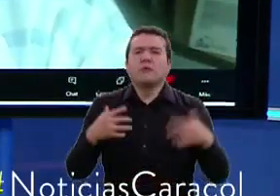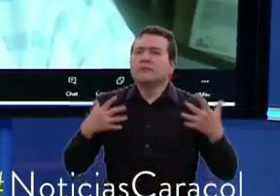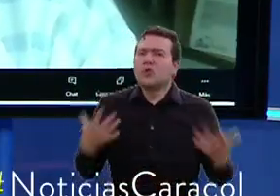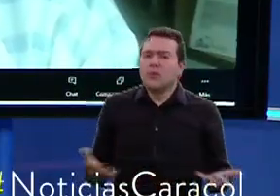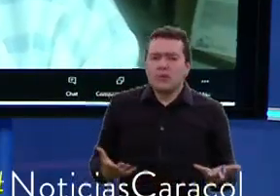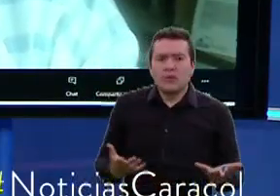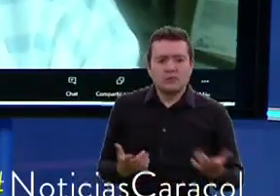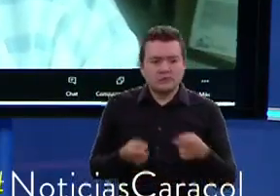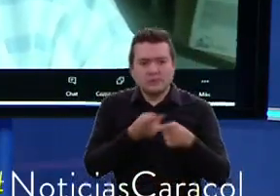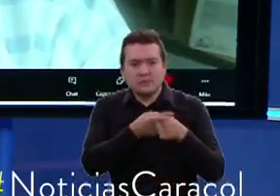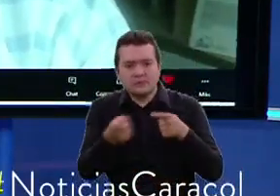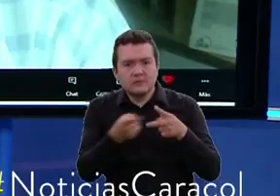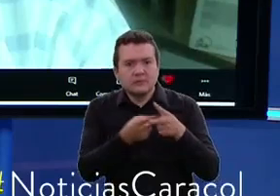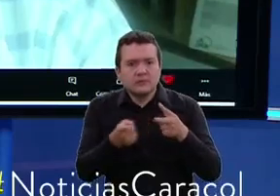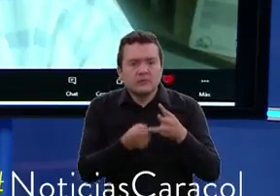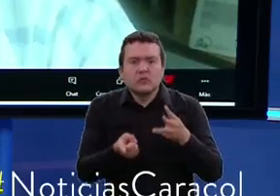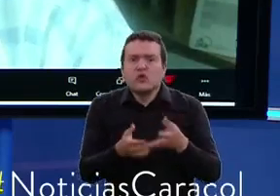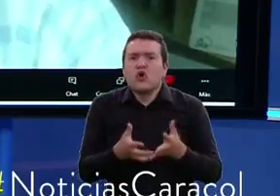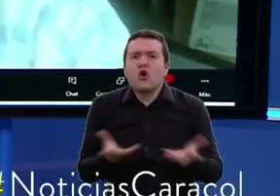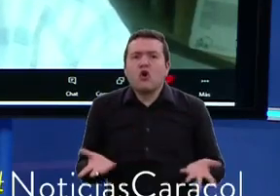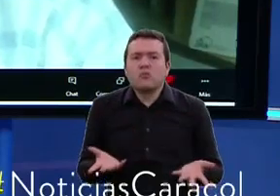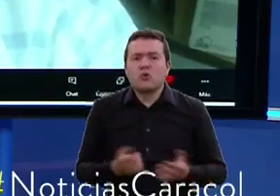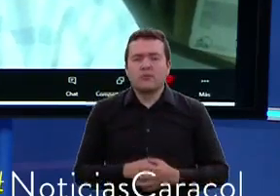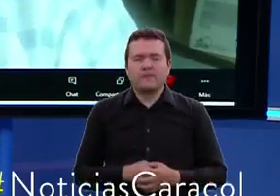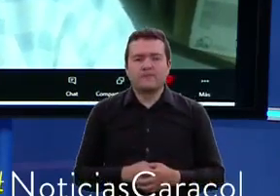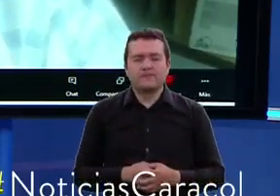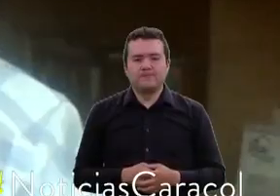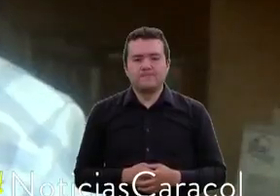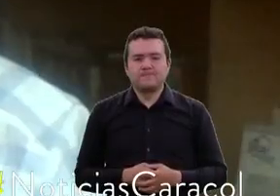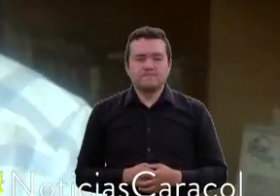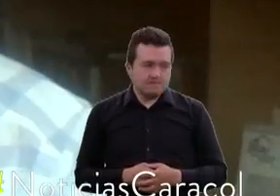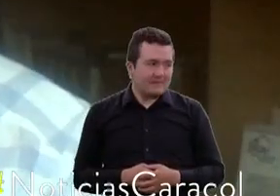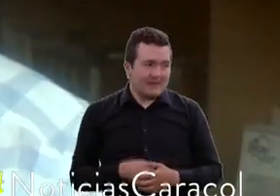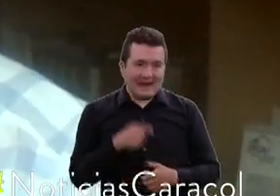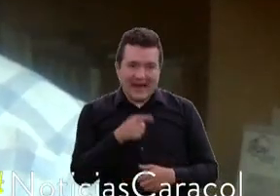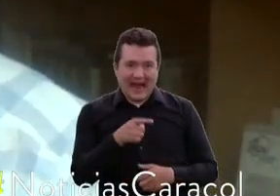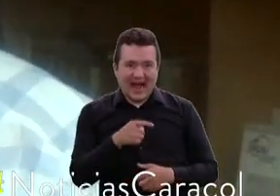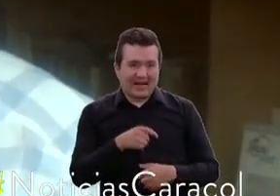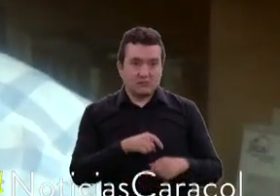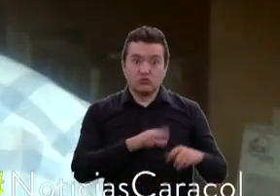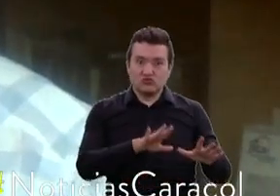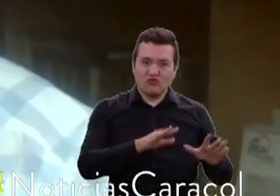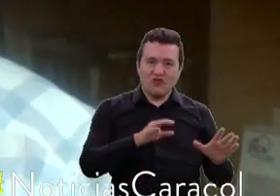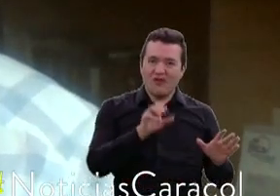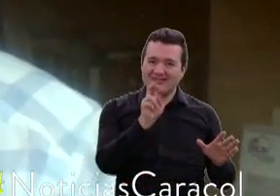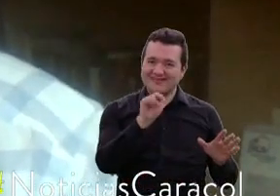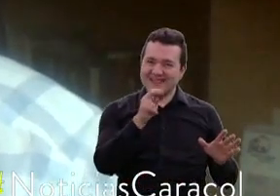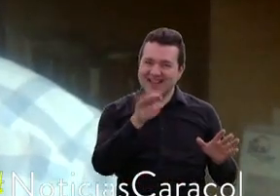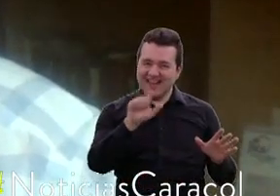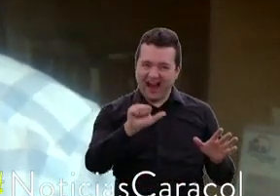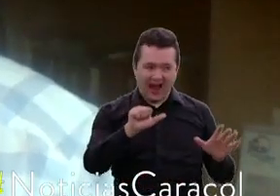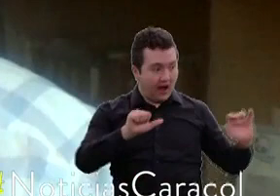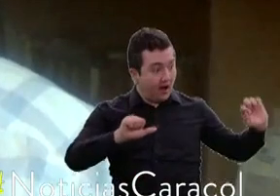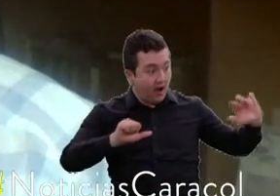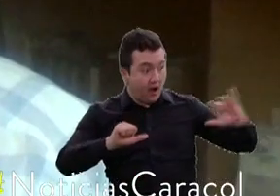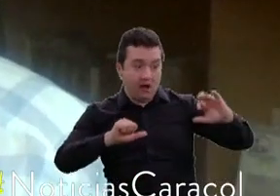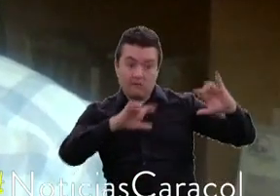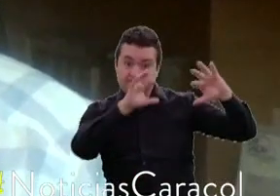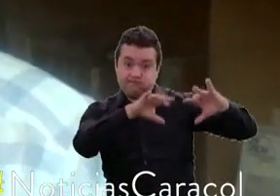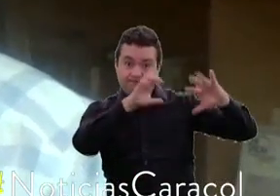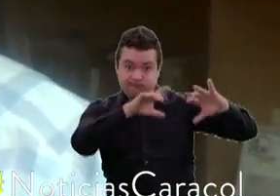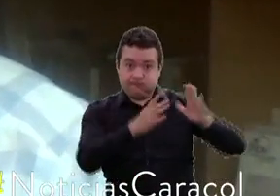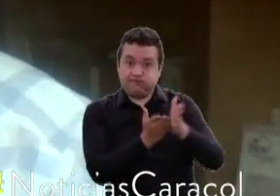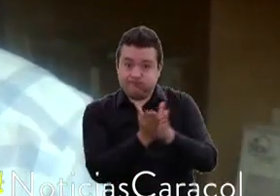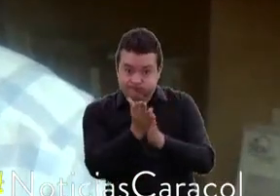las próximas semanas? Bueno, teniendo en cuenta esa proyección de Niña, seguirán siendo persistentes y frecuentes las